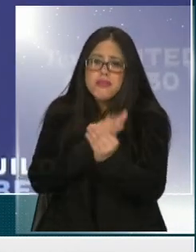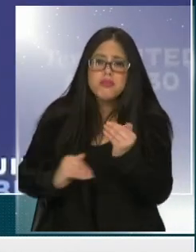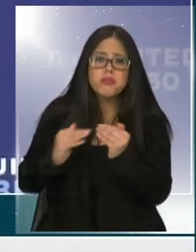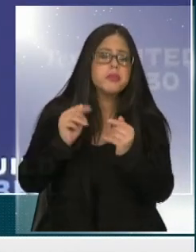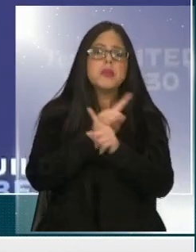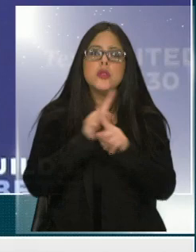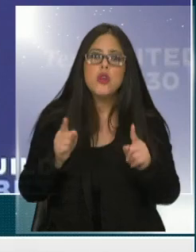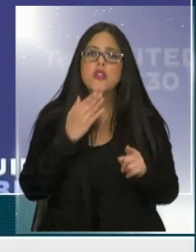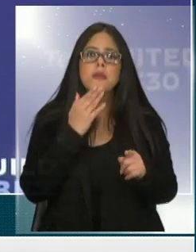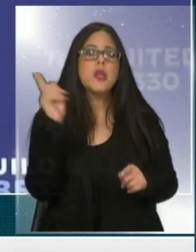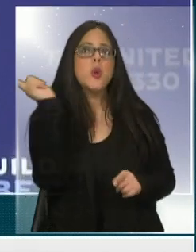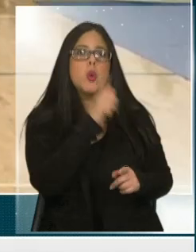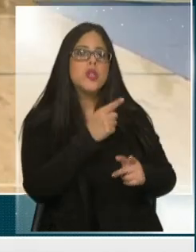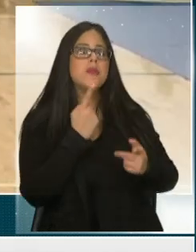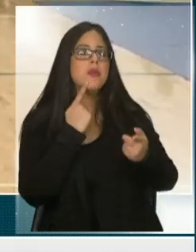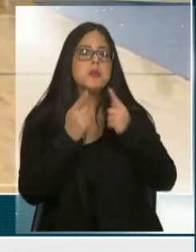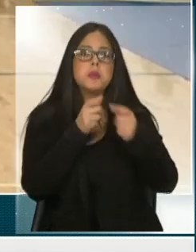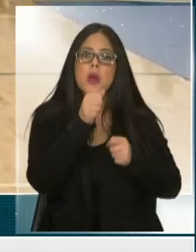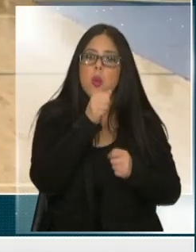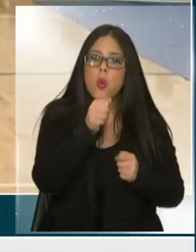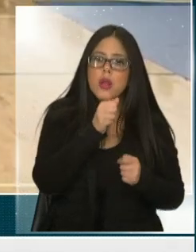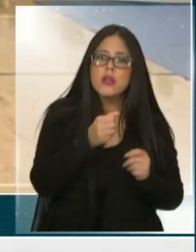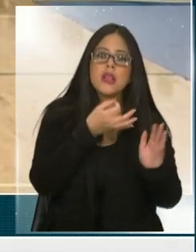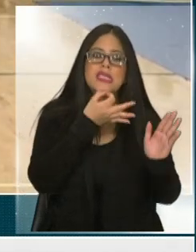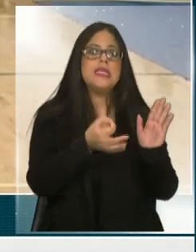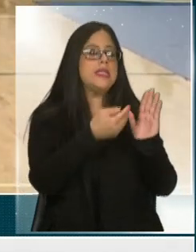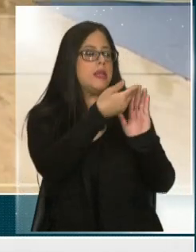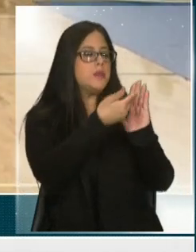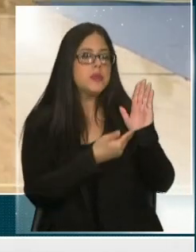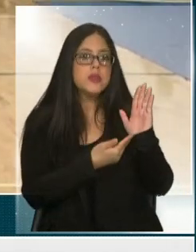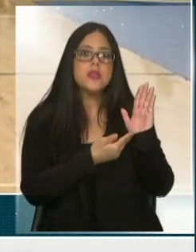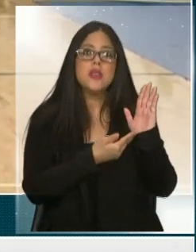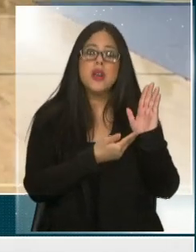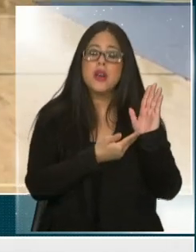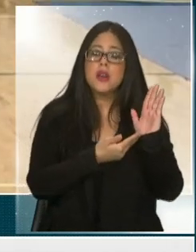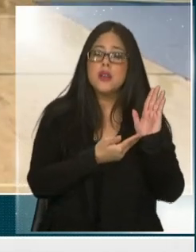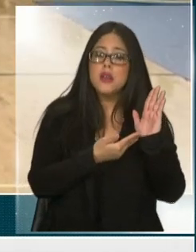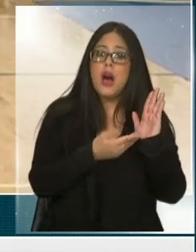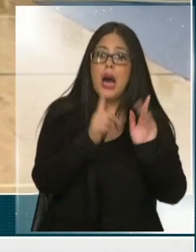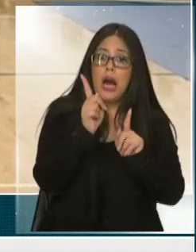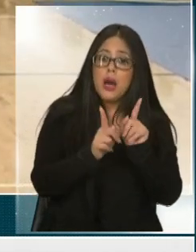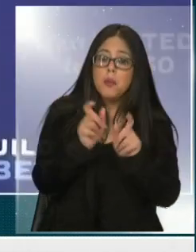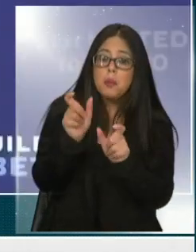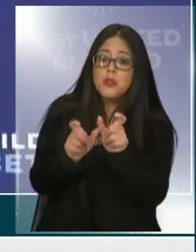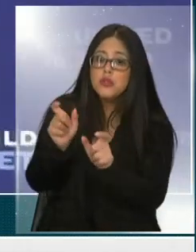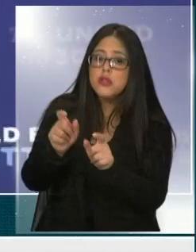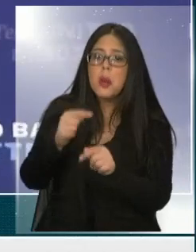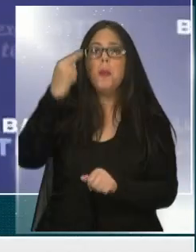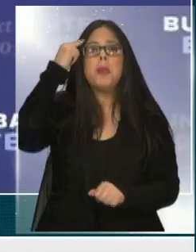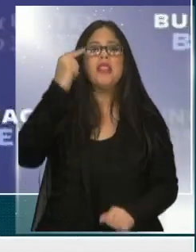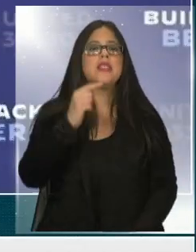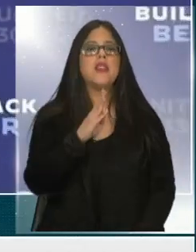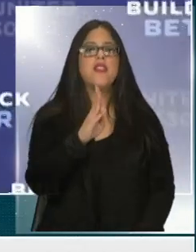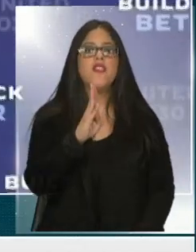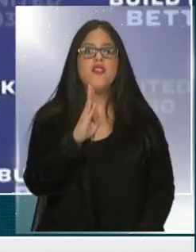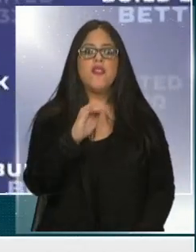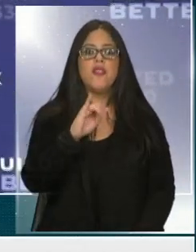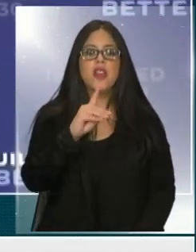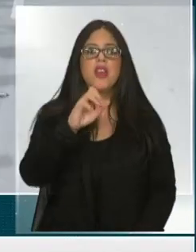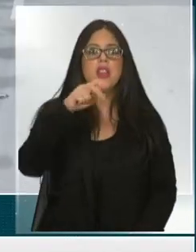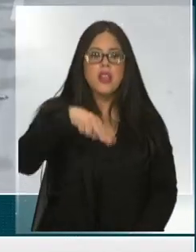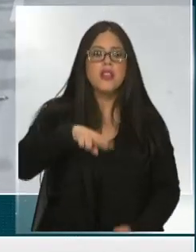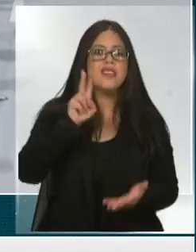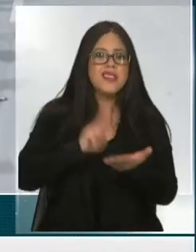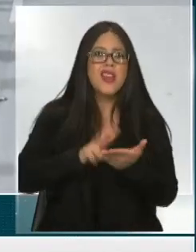de NBC revela que 75% de los estadounidenses considera que Joe Biden se toma en